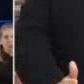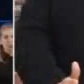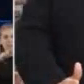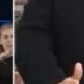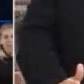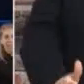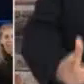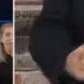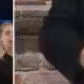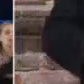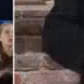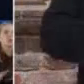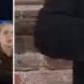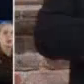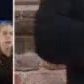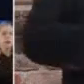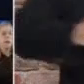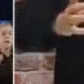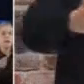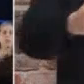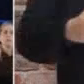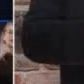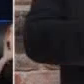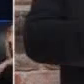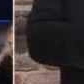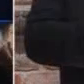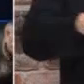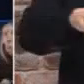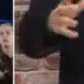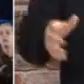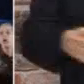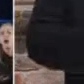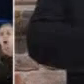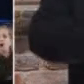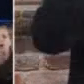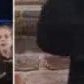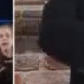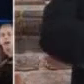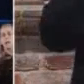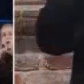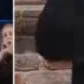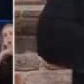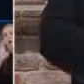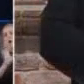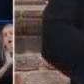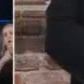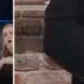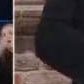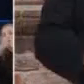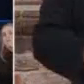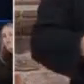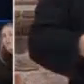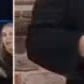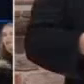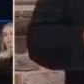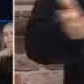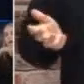sociales han logrado silvina batakis juntar la opinión de todas en particular las afines al gobierno y las no afines al